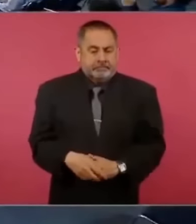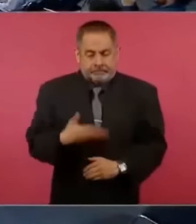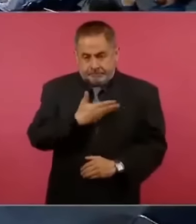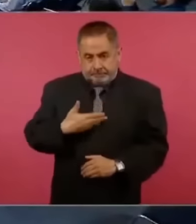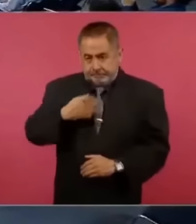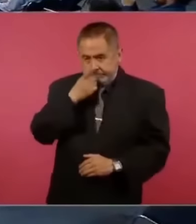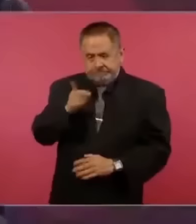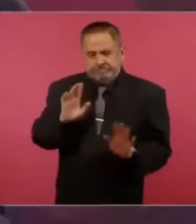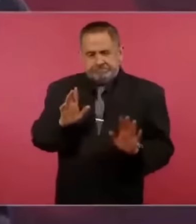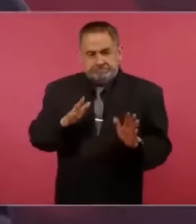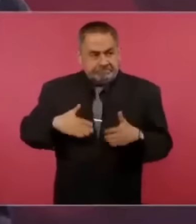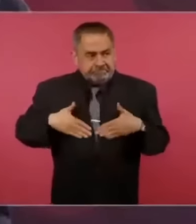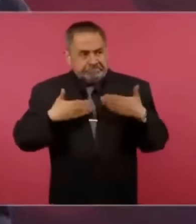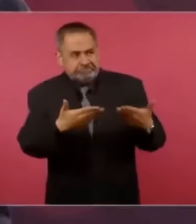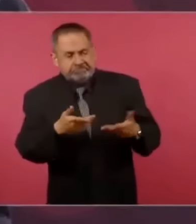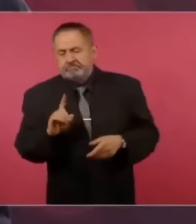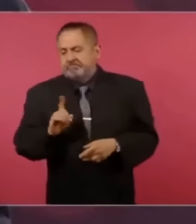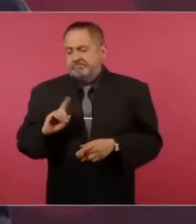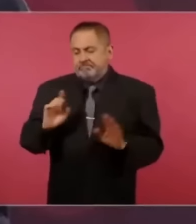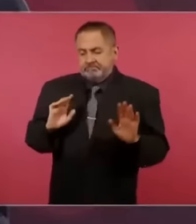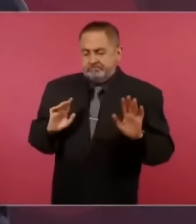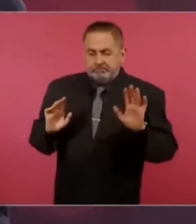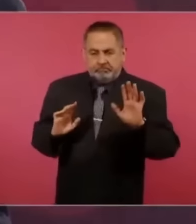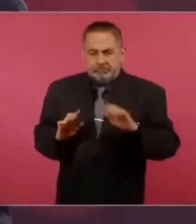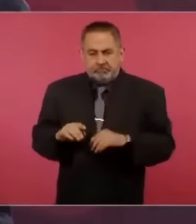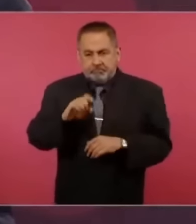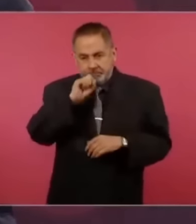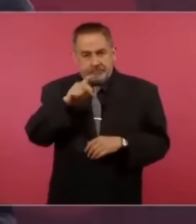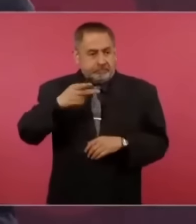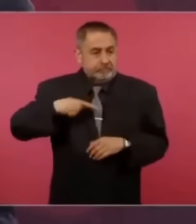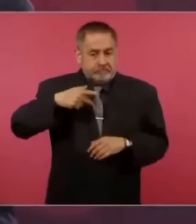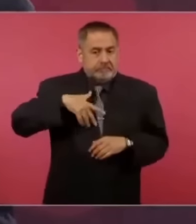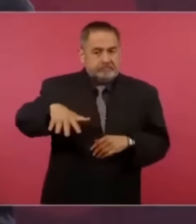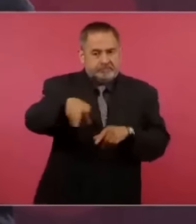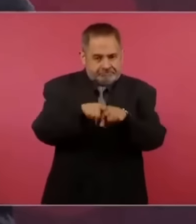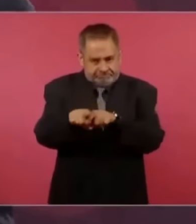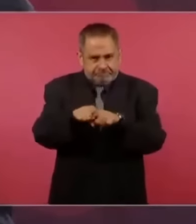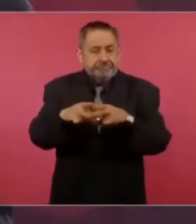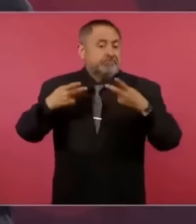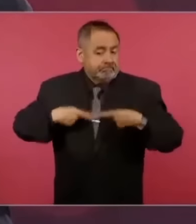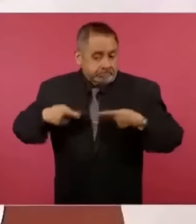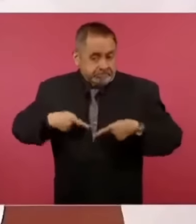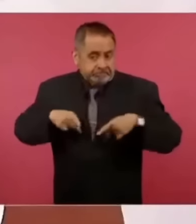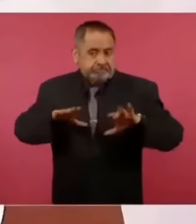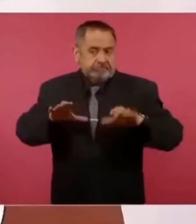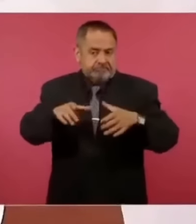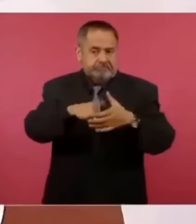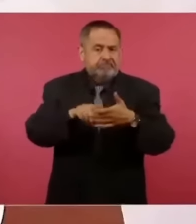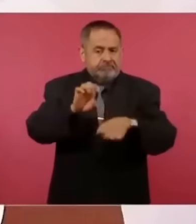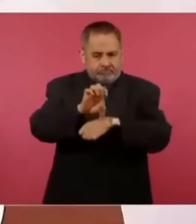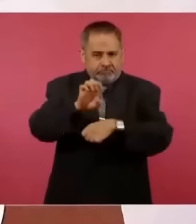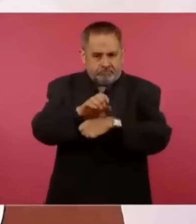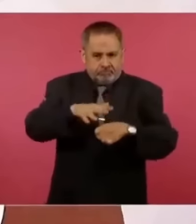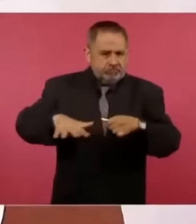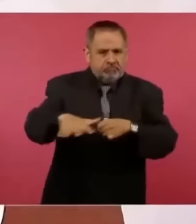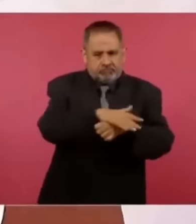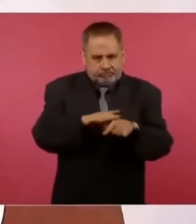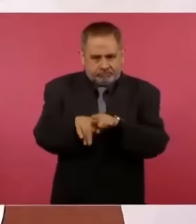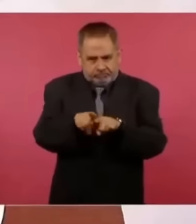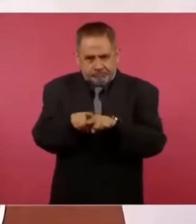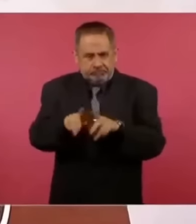confianza, pero yo creo que el mismo pueblo hermano de Ecuador